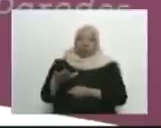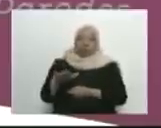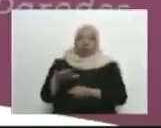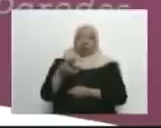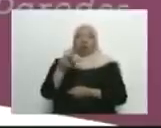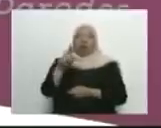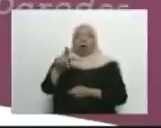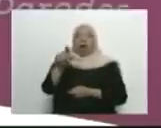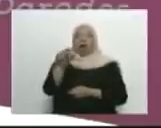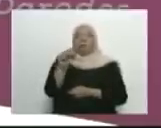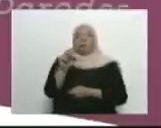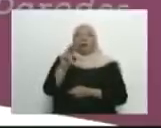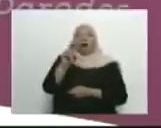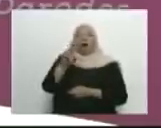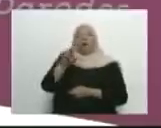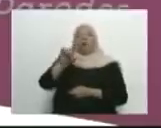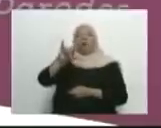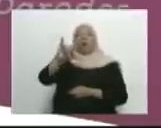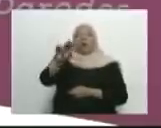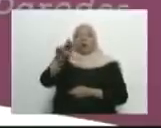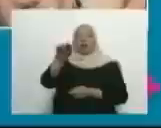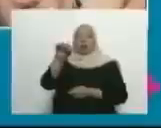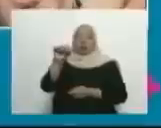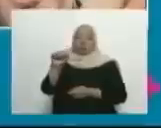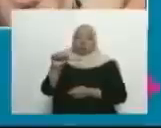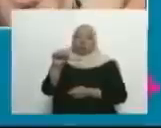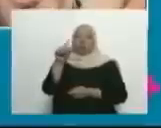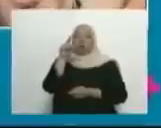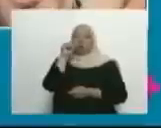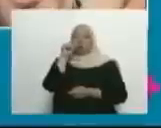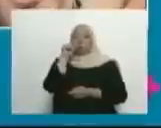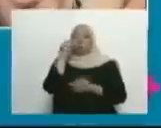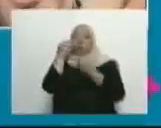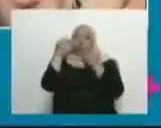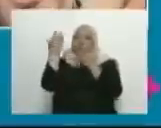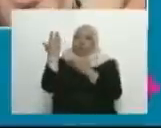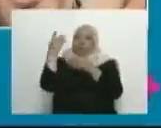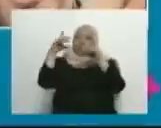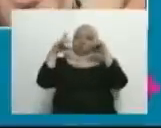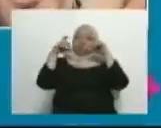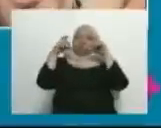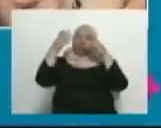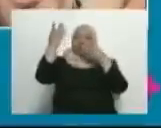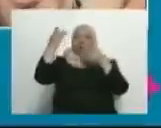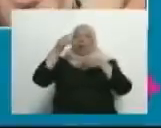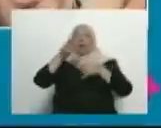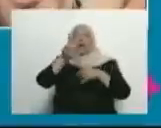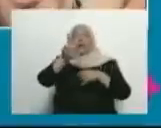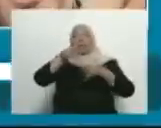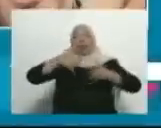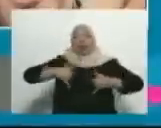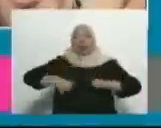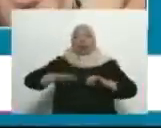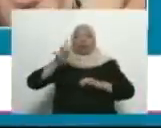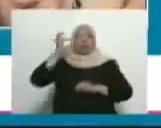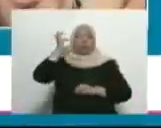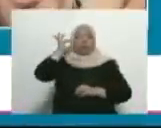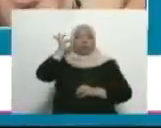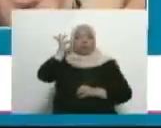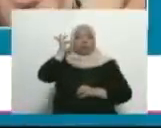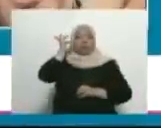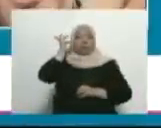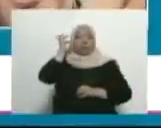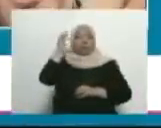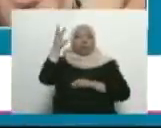Paulino Millán Sabino, a sus tres hijas, que Dios las